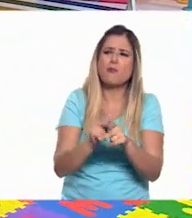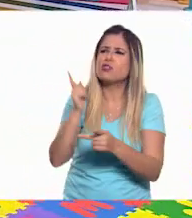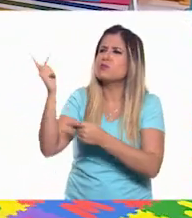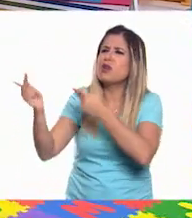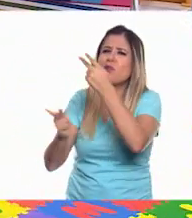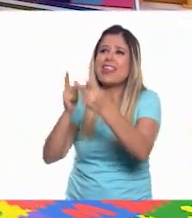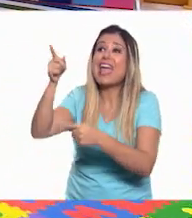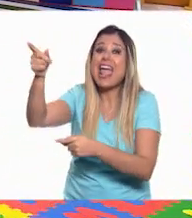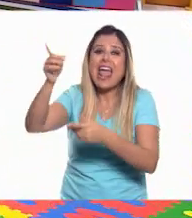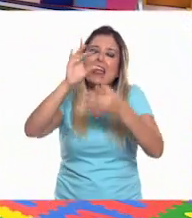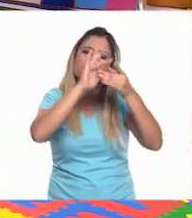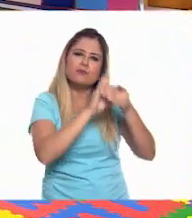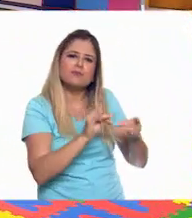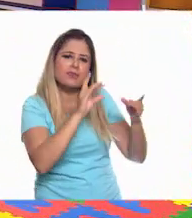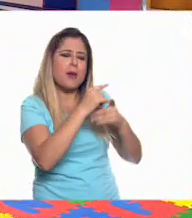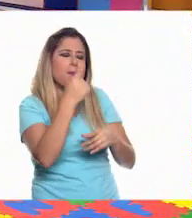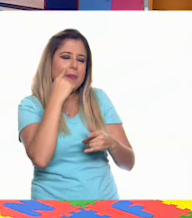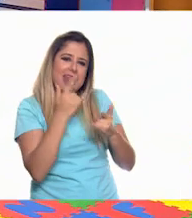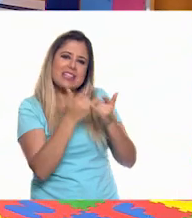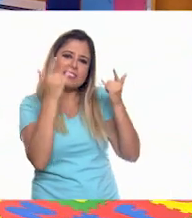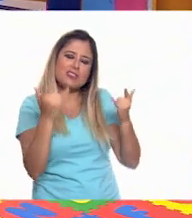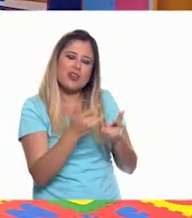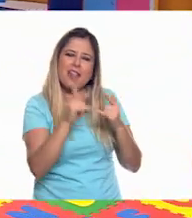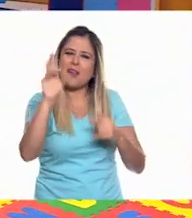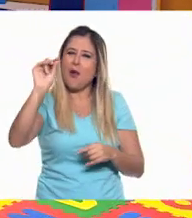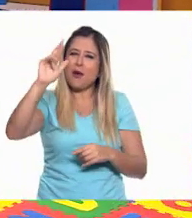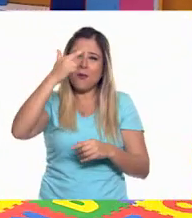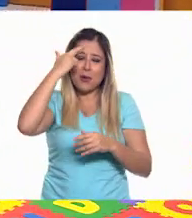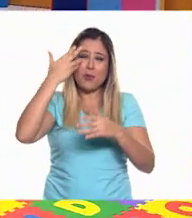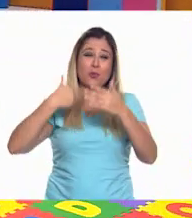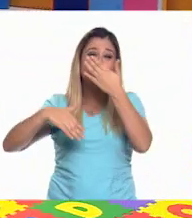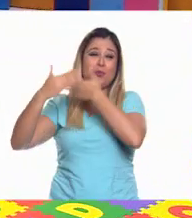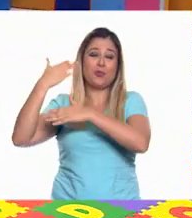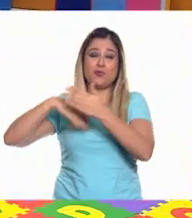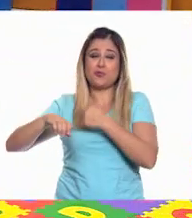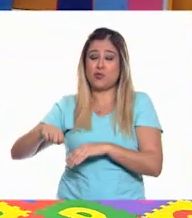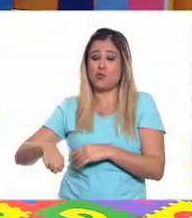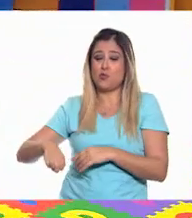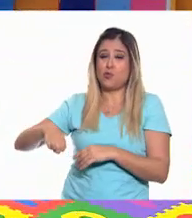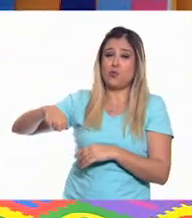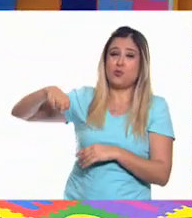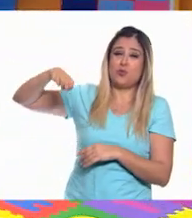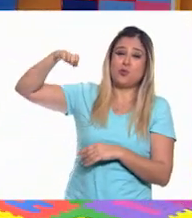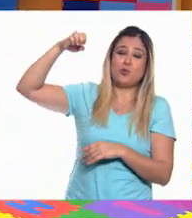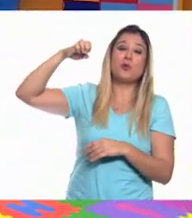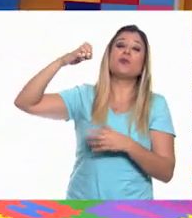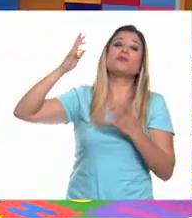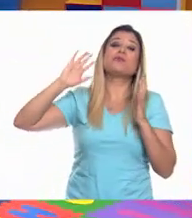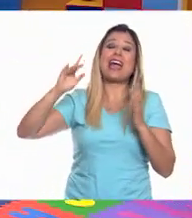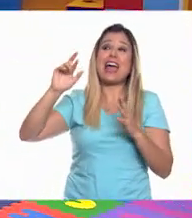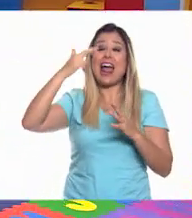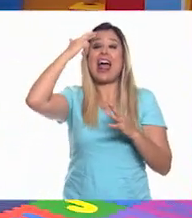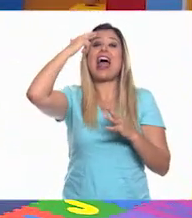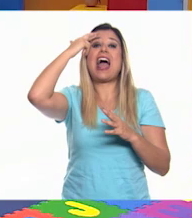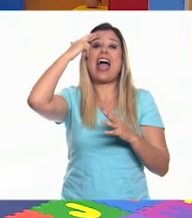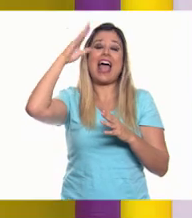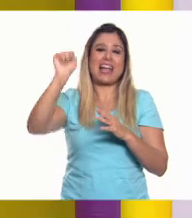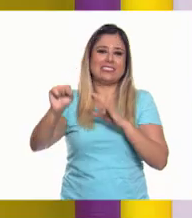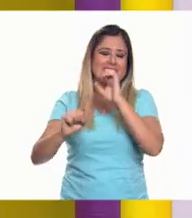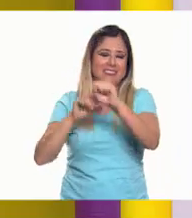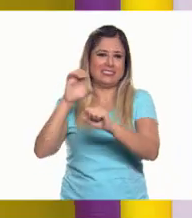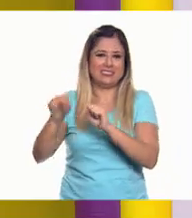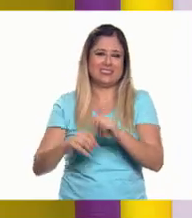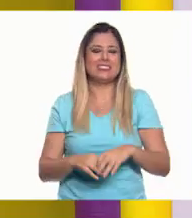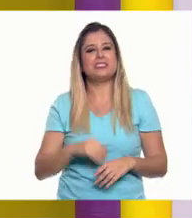puedan narrar esos momentos que en este momento no recordamos por la edad o porque se nos han pasado de pronto las ideas. Claro, sí,